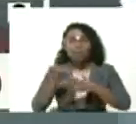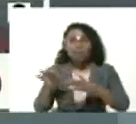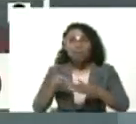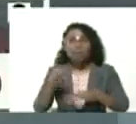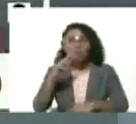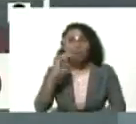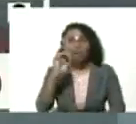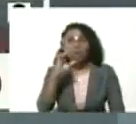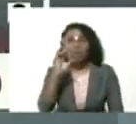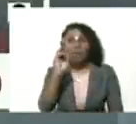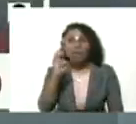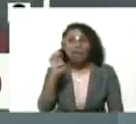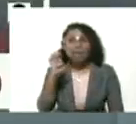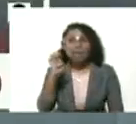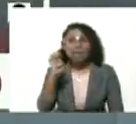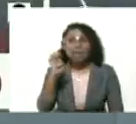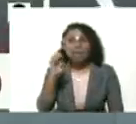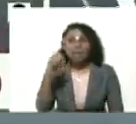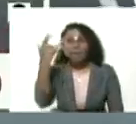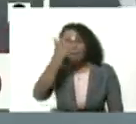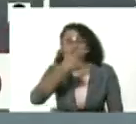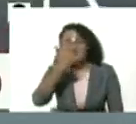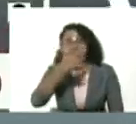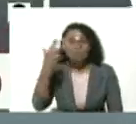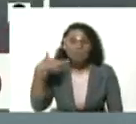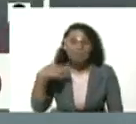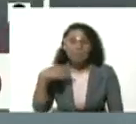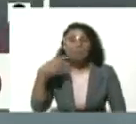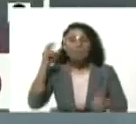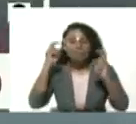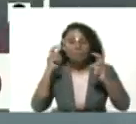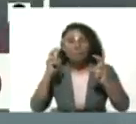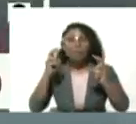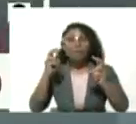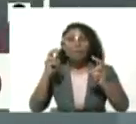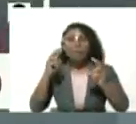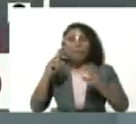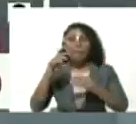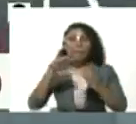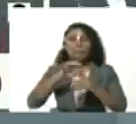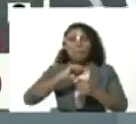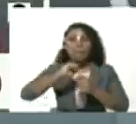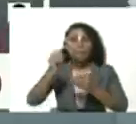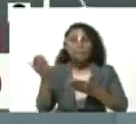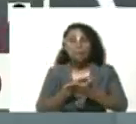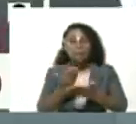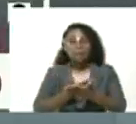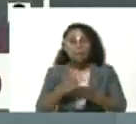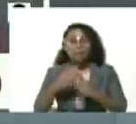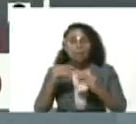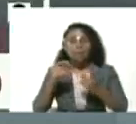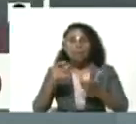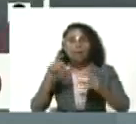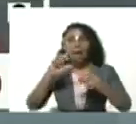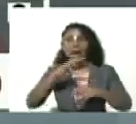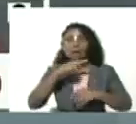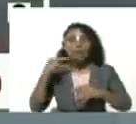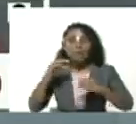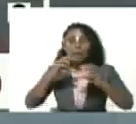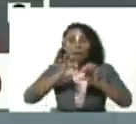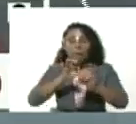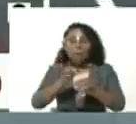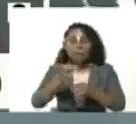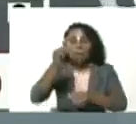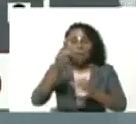nuestra población afrodescendiente, productora de plátano, productora de caña de azúcar. Ya tenemos planes, ¿verdad?, para luego de aquí seguir